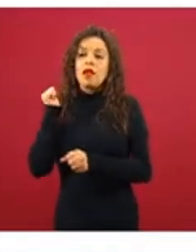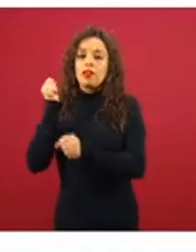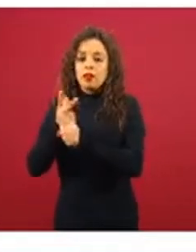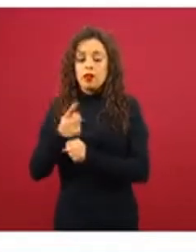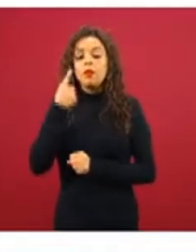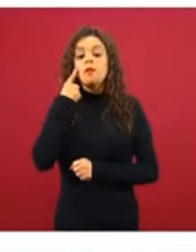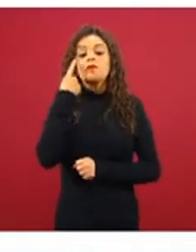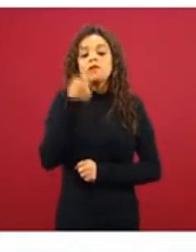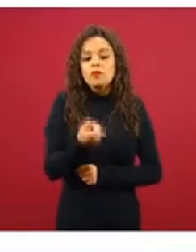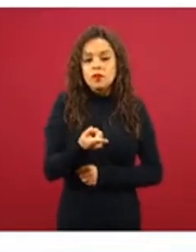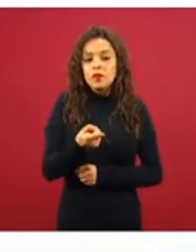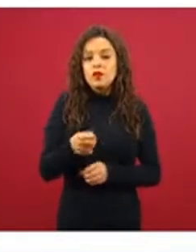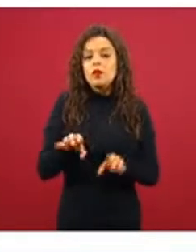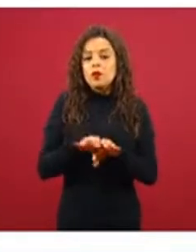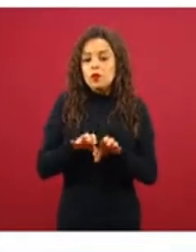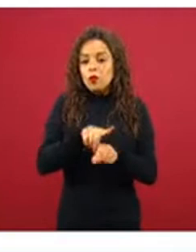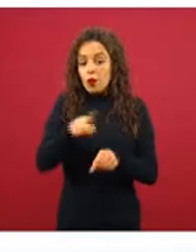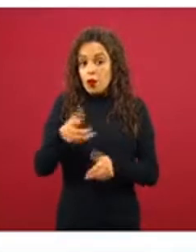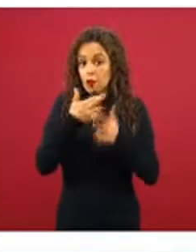reporte tenemos